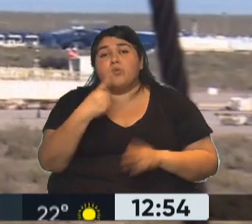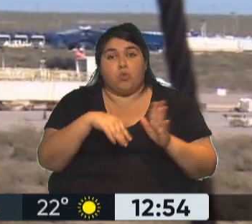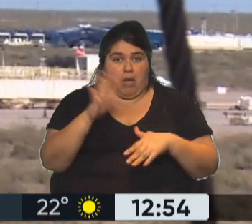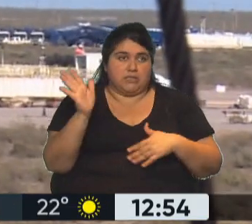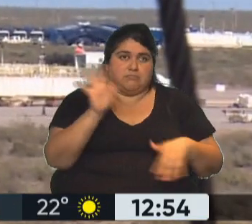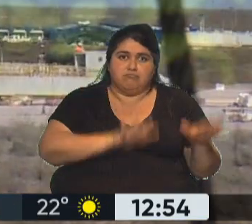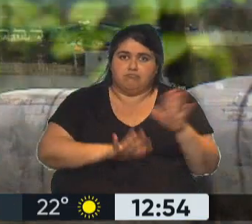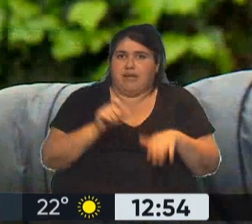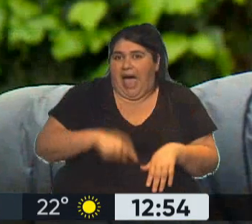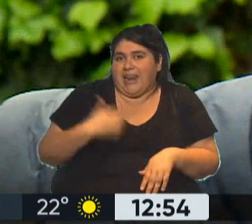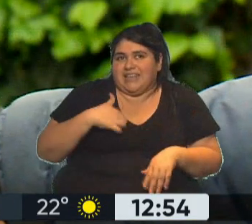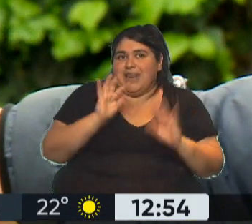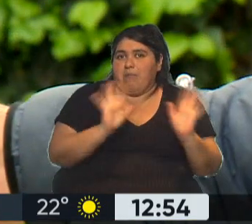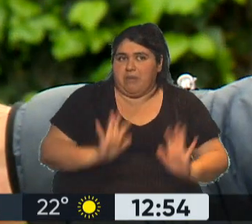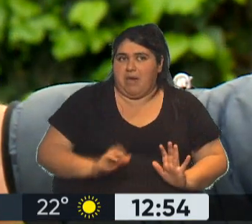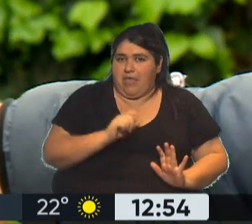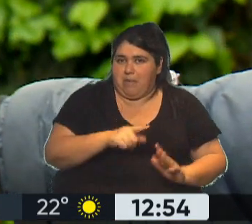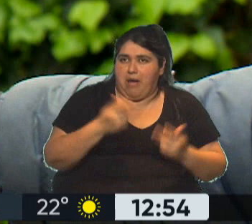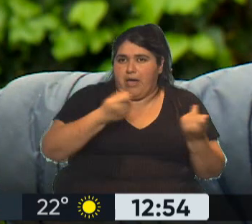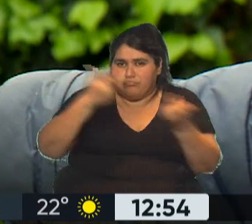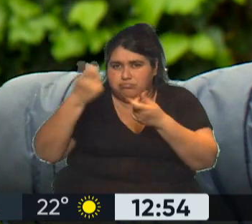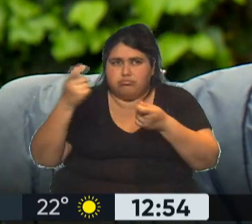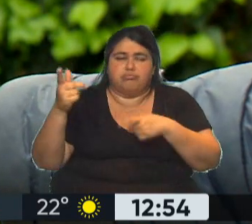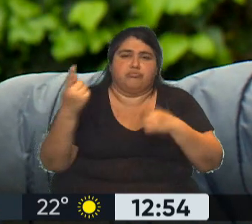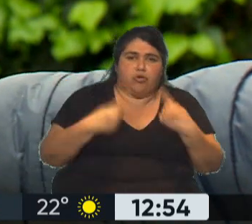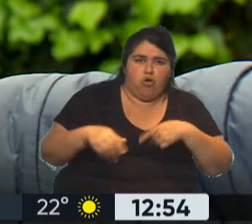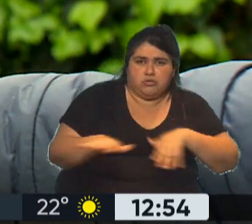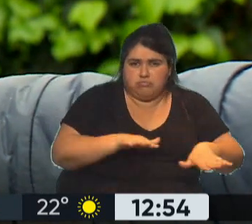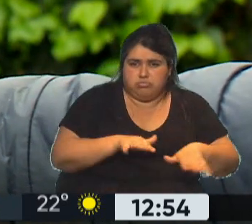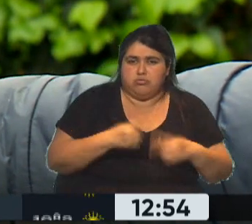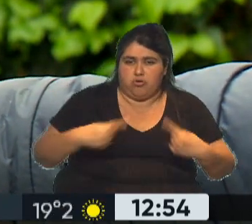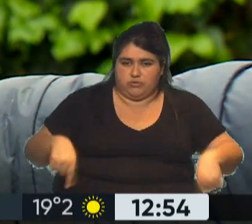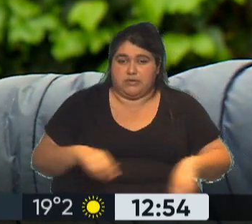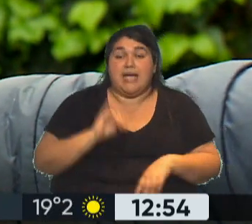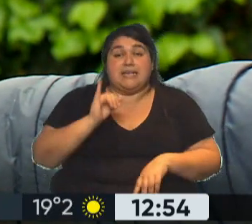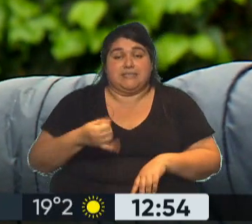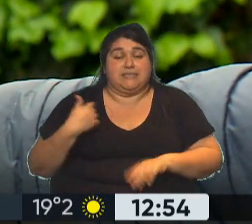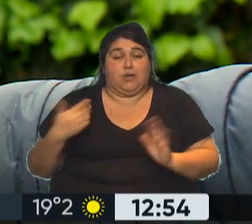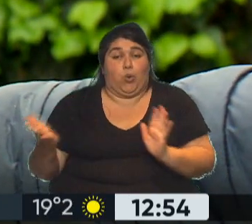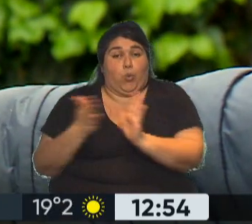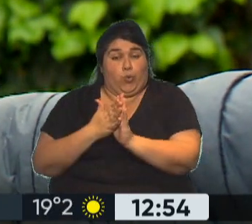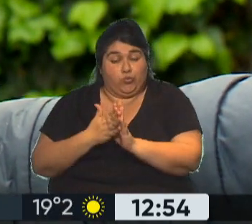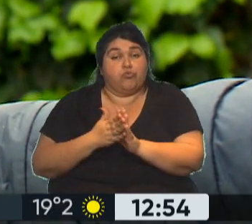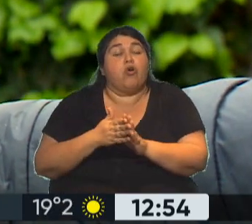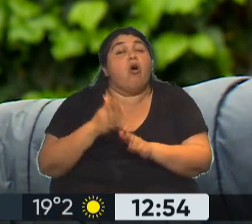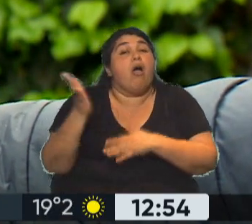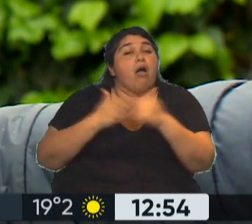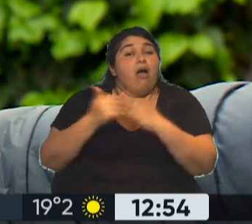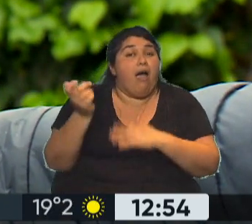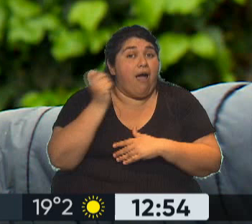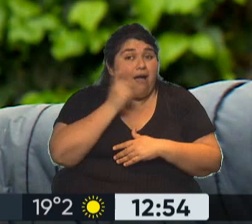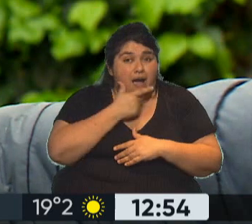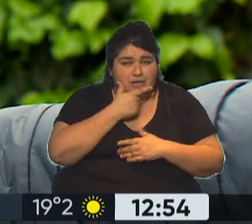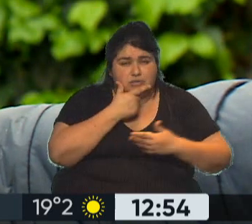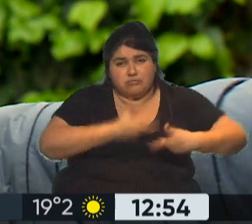obras Sí por supuesto de hecho lo que junto en complementariamente con el gasoducto Néstor kirchner que se está llevando adelante